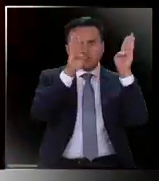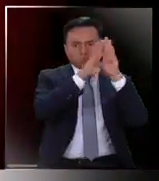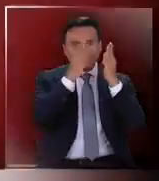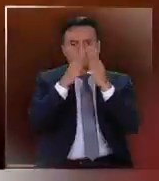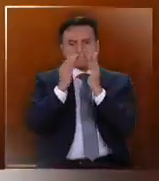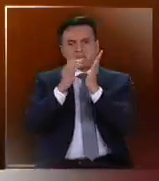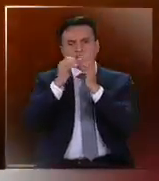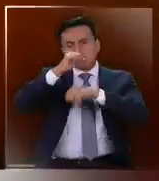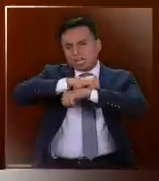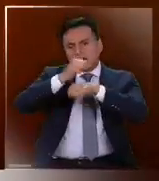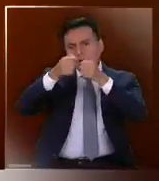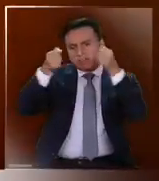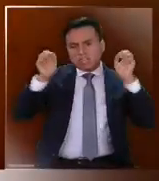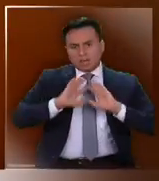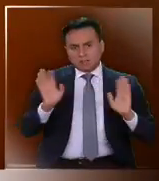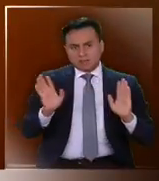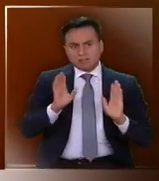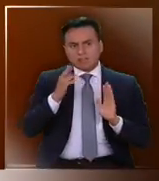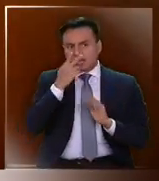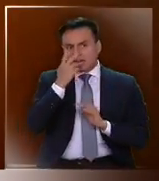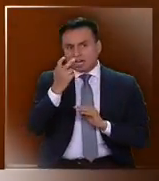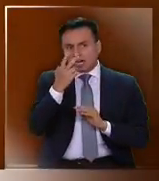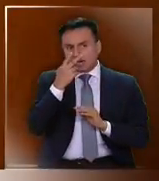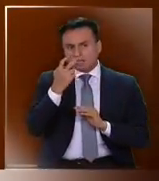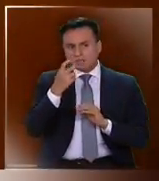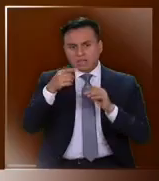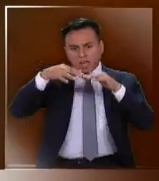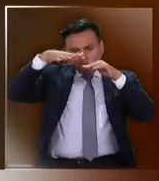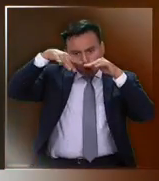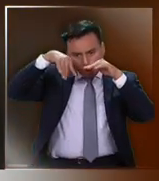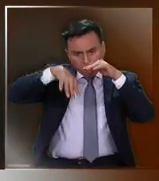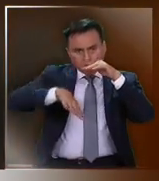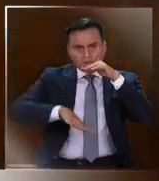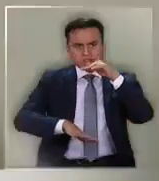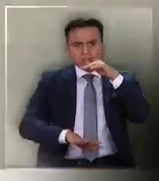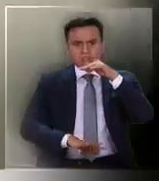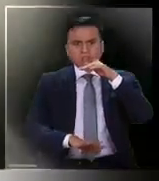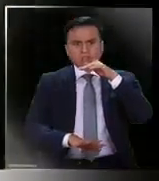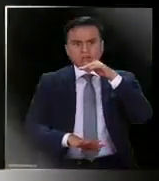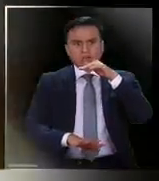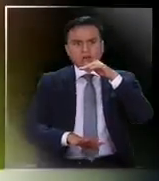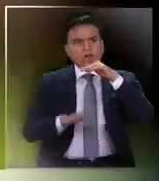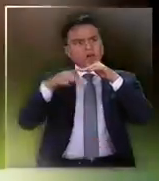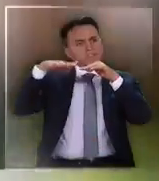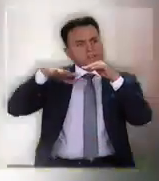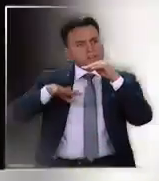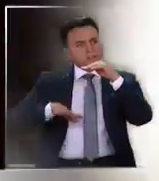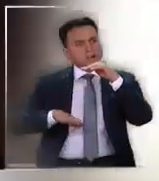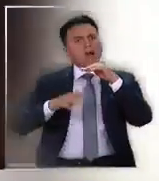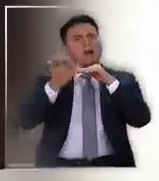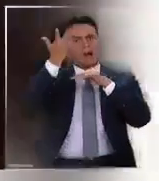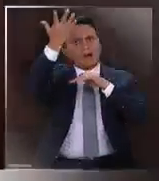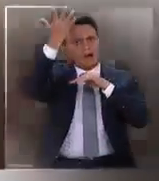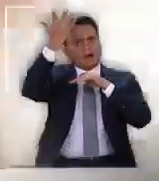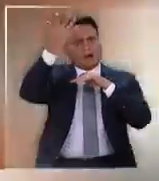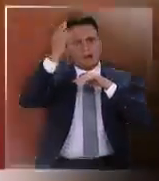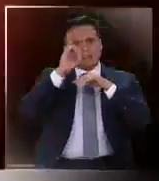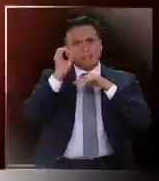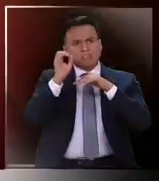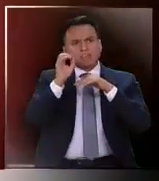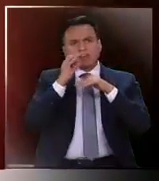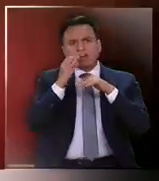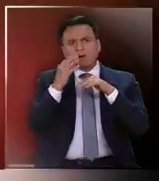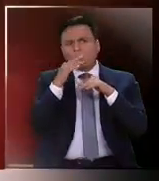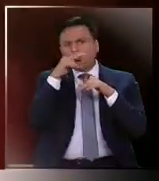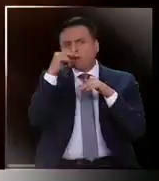y ventanas. Nada más. El gas ocupa de abajo hacia arriba, ¿o no? Sí. No de... Y lo que hay es